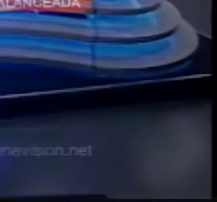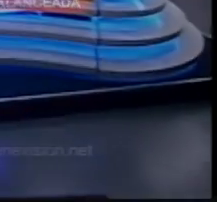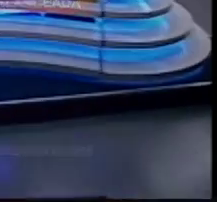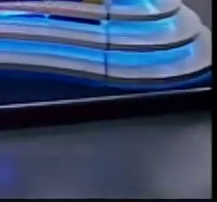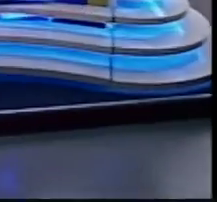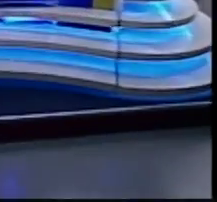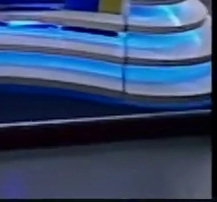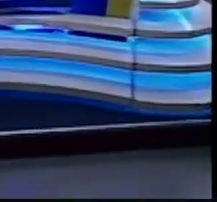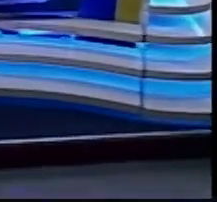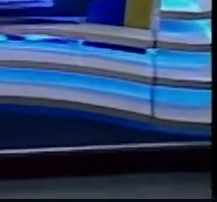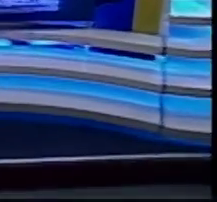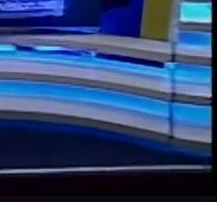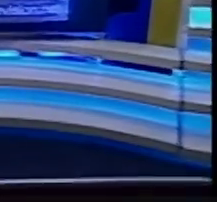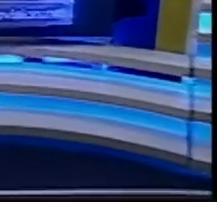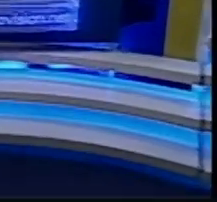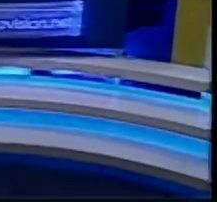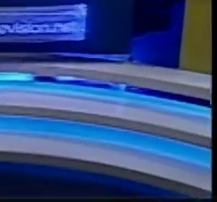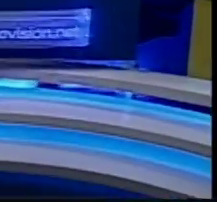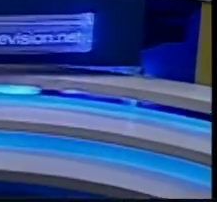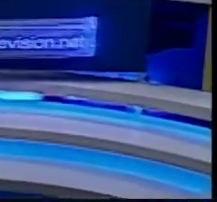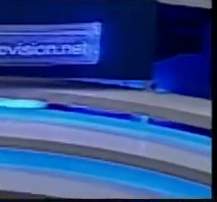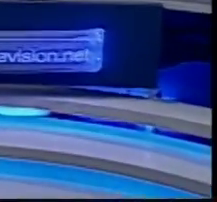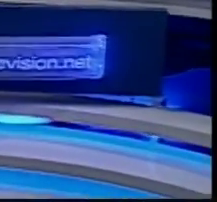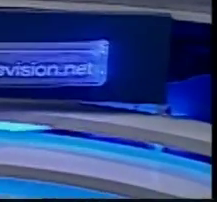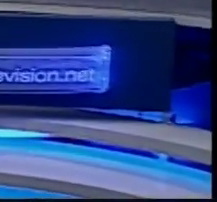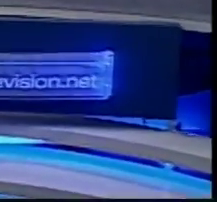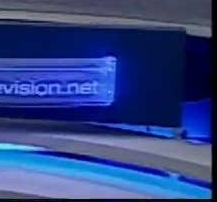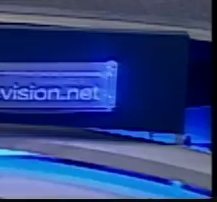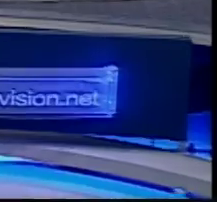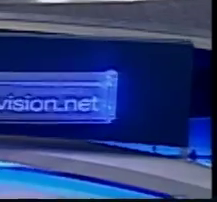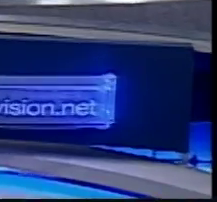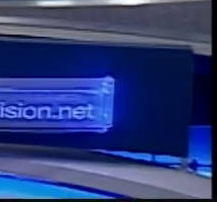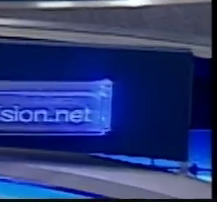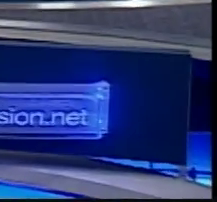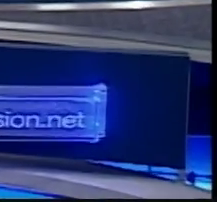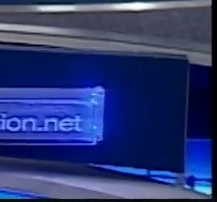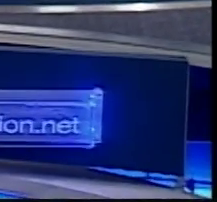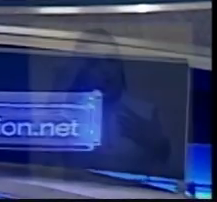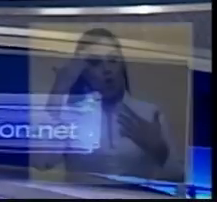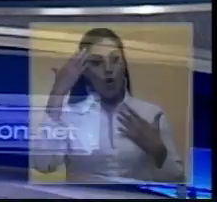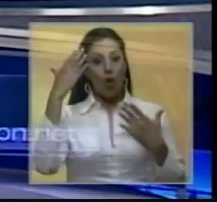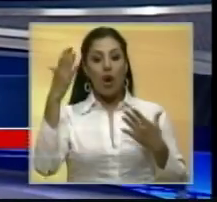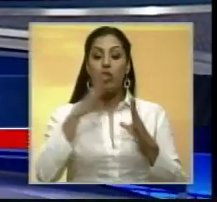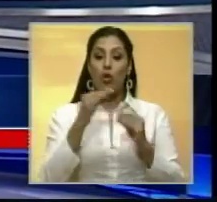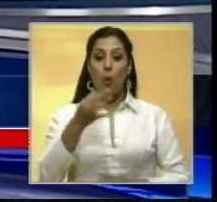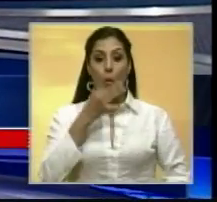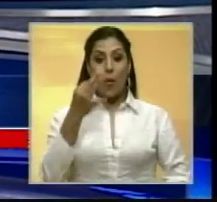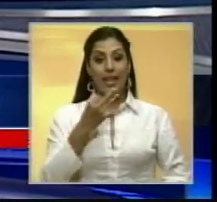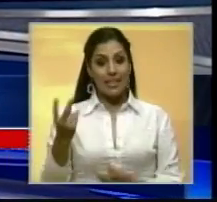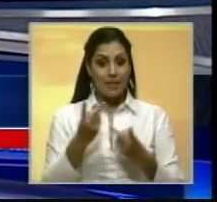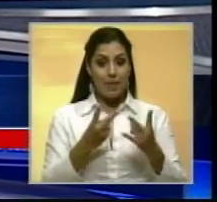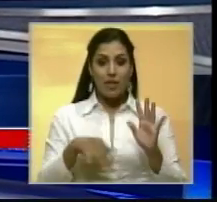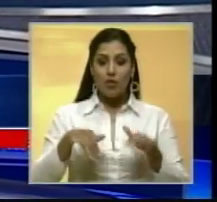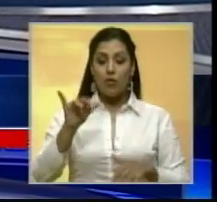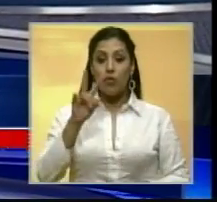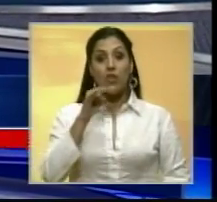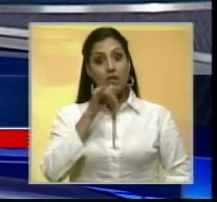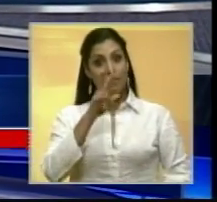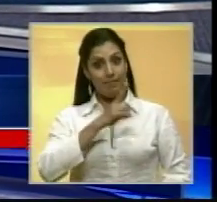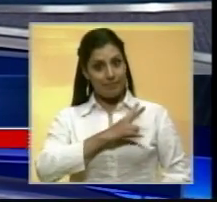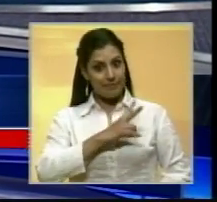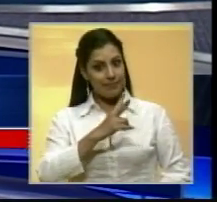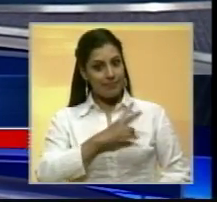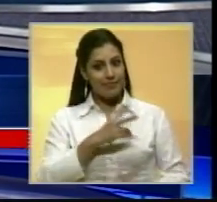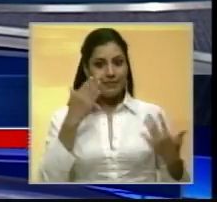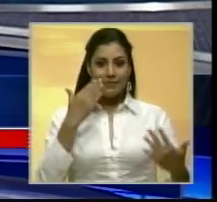Noticiero Venevisión. Información justa y balanceada. ¿Qué tal, amigos? Tengan todos muy buenas tardes y sean bienvenidos a la